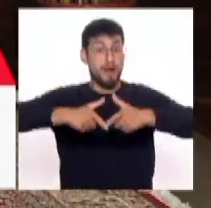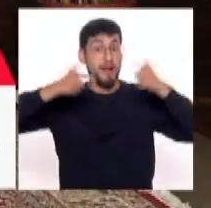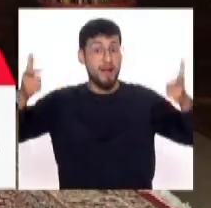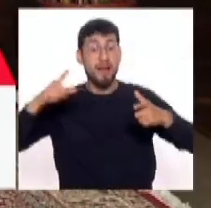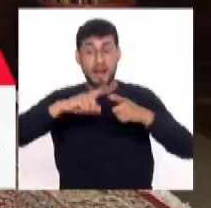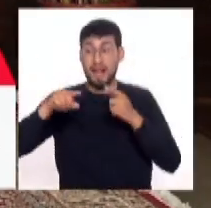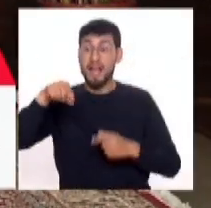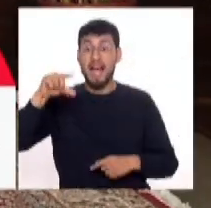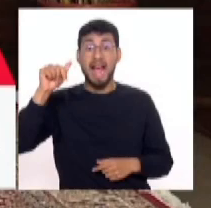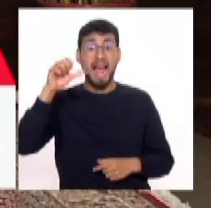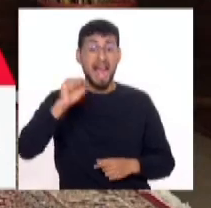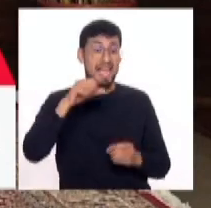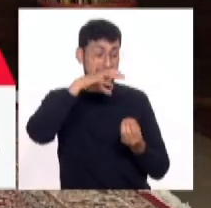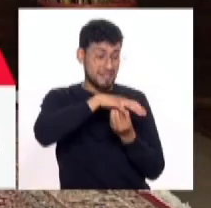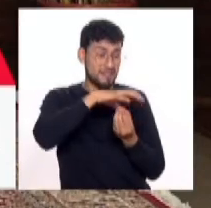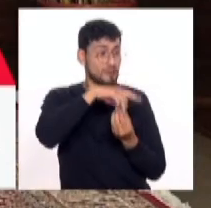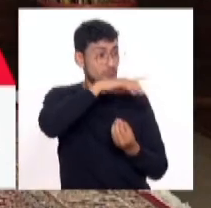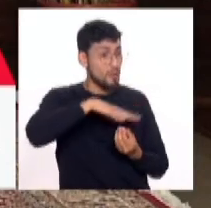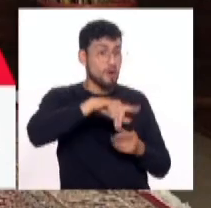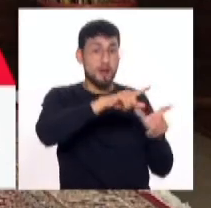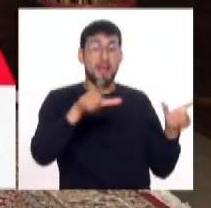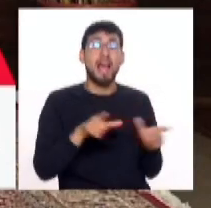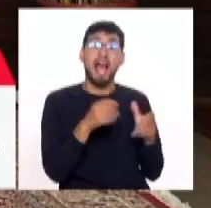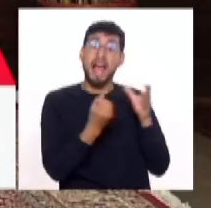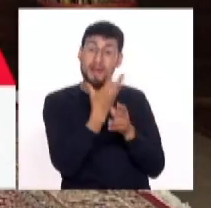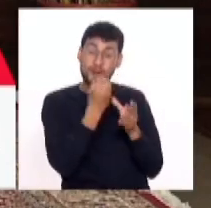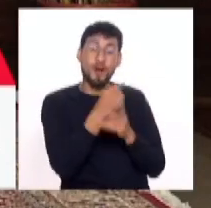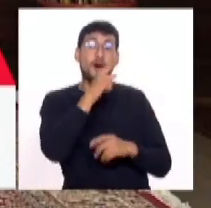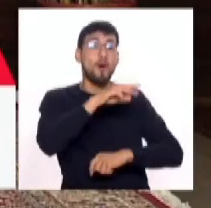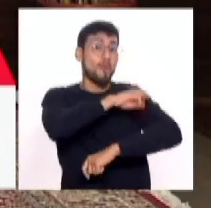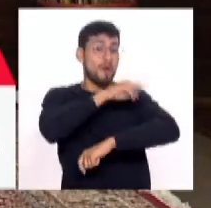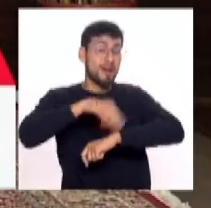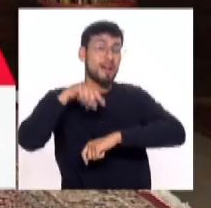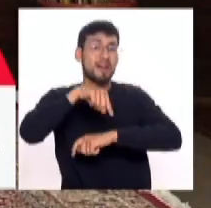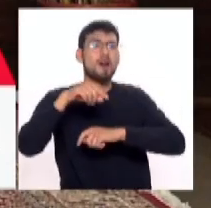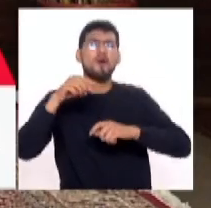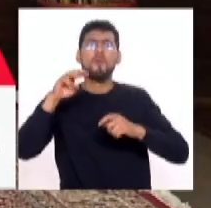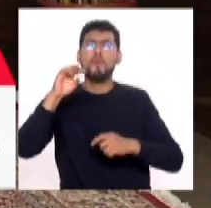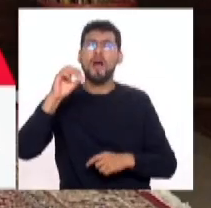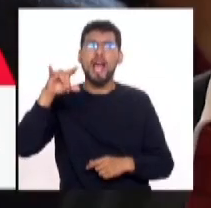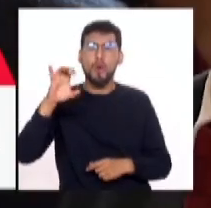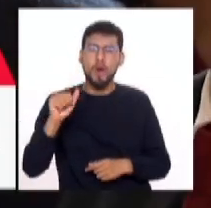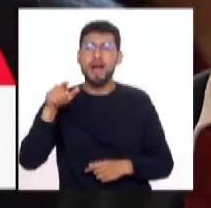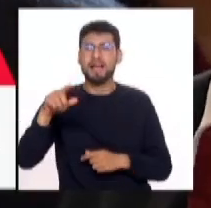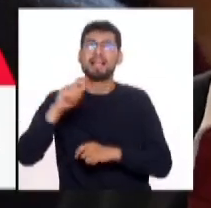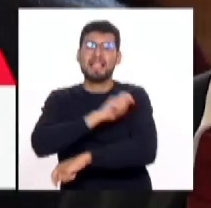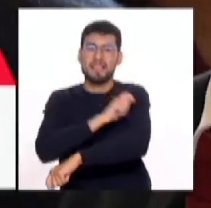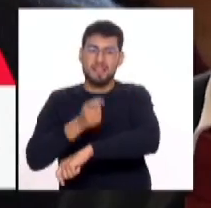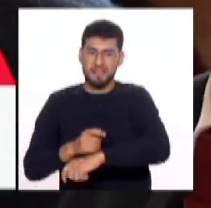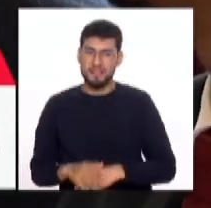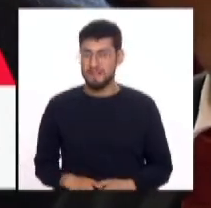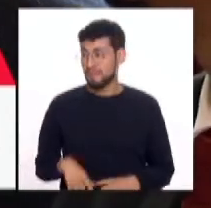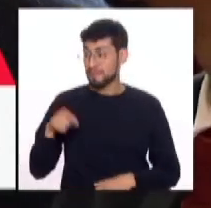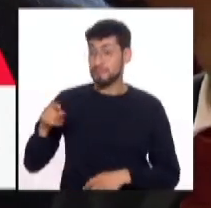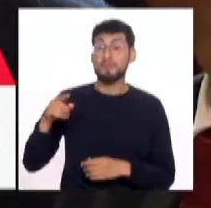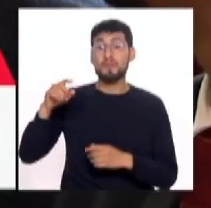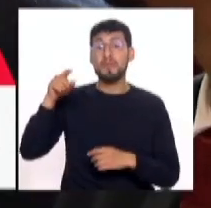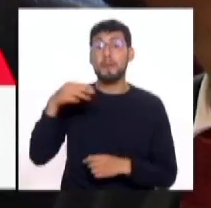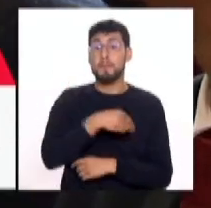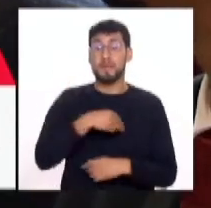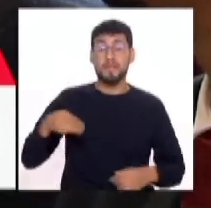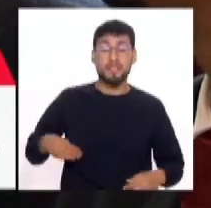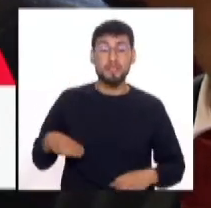uso de gas natural en las regiones de Arequipa, Moquegua y Tacna. De bienvenida a cargo del señor ministro de Energía